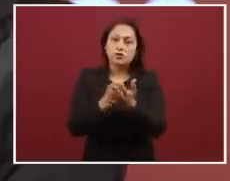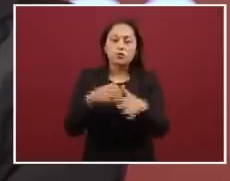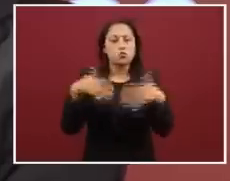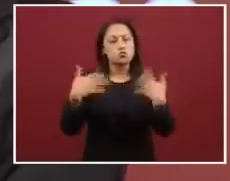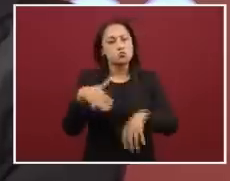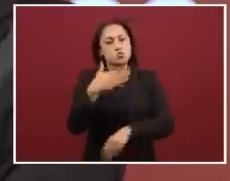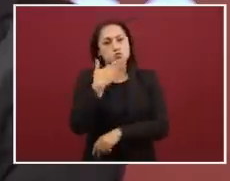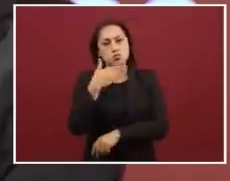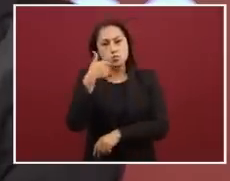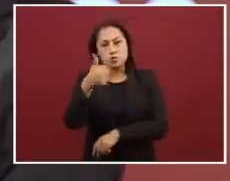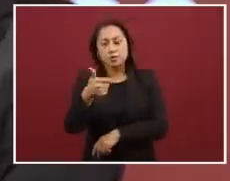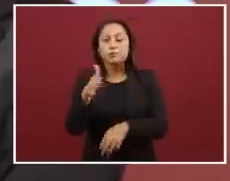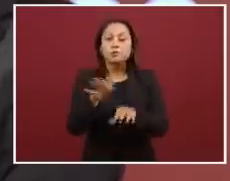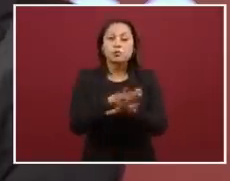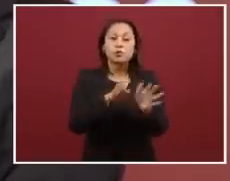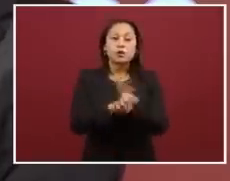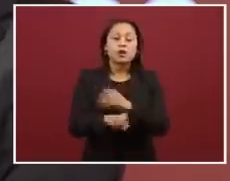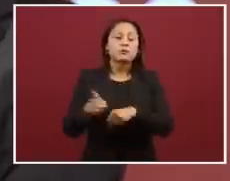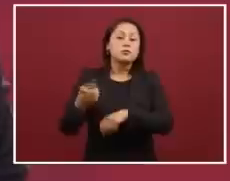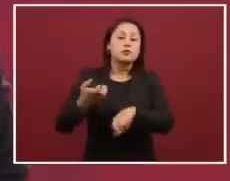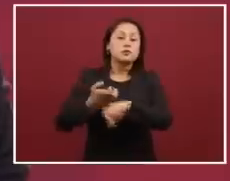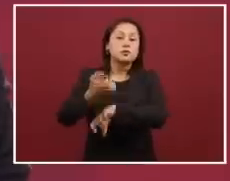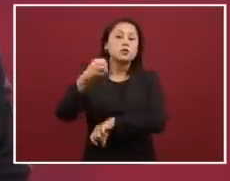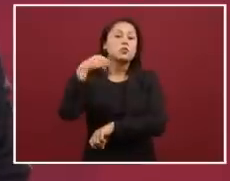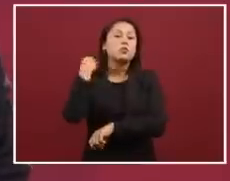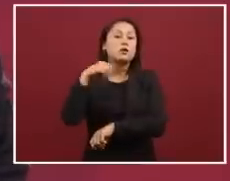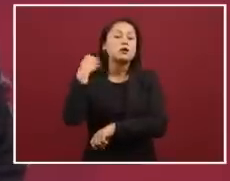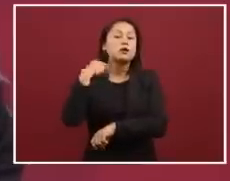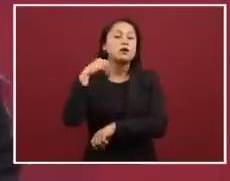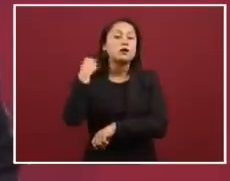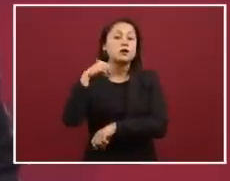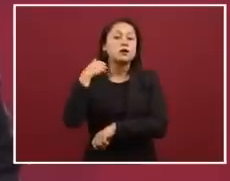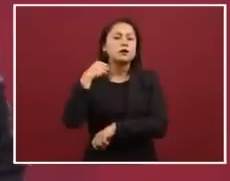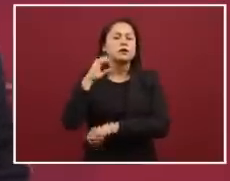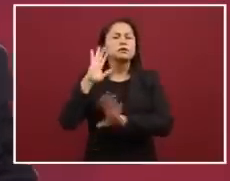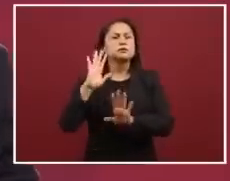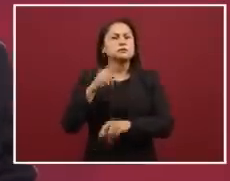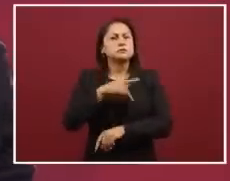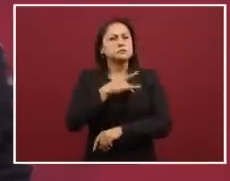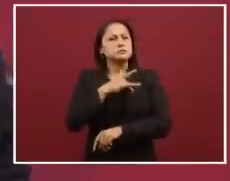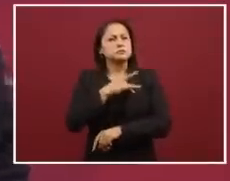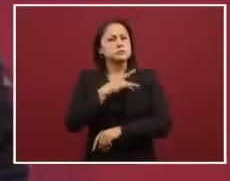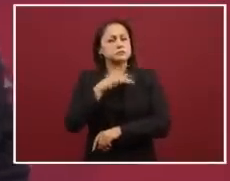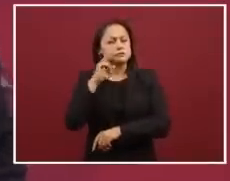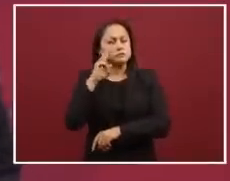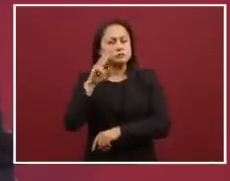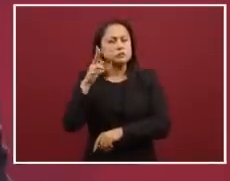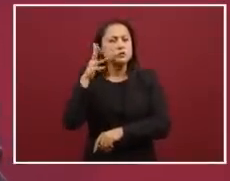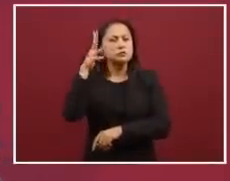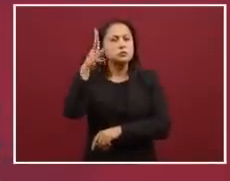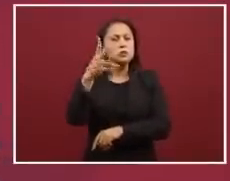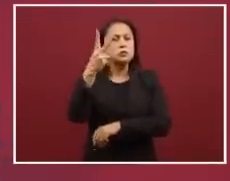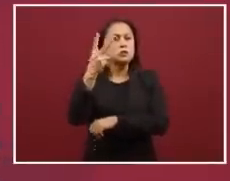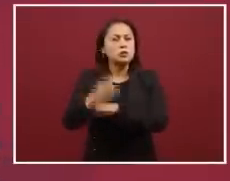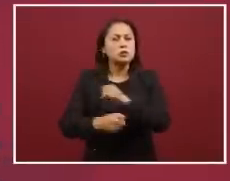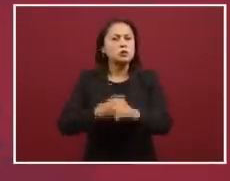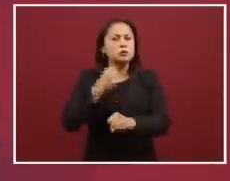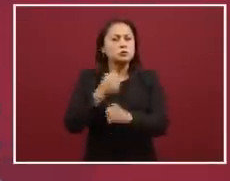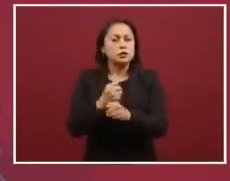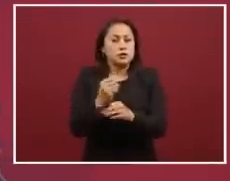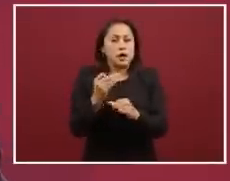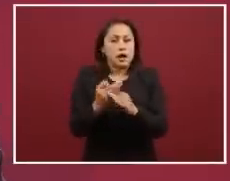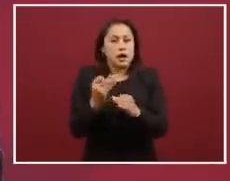Oaxaca, nosotros vemos que en los próximos dos años, con el anteproyecto que ya se tiene del